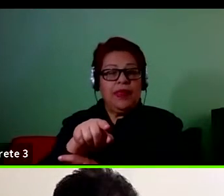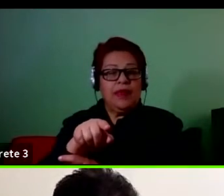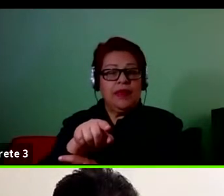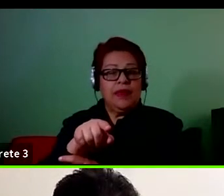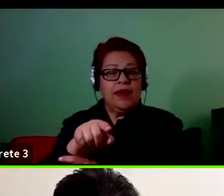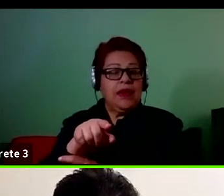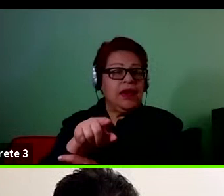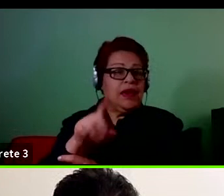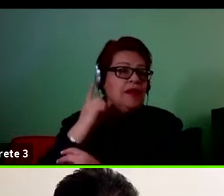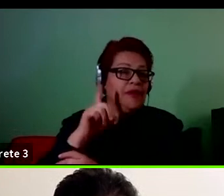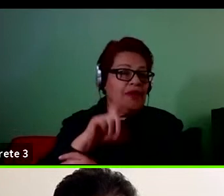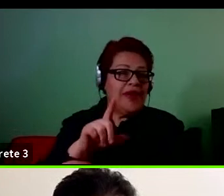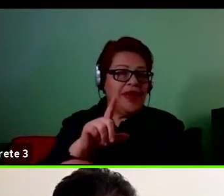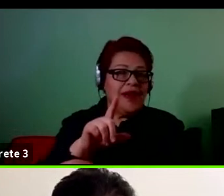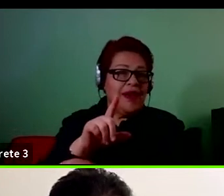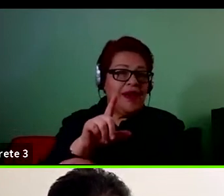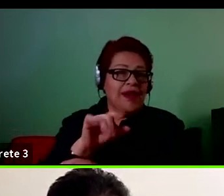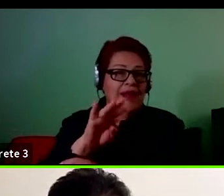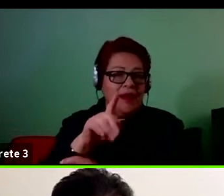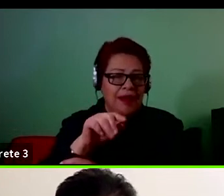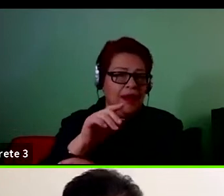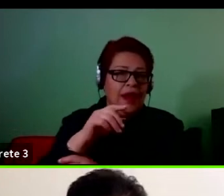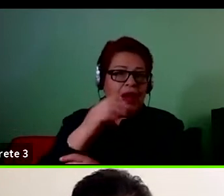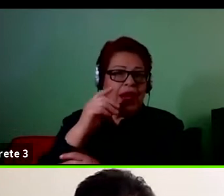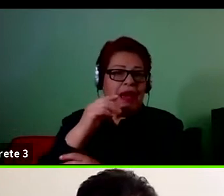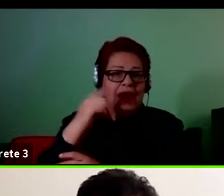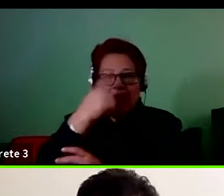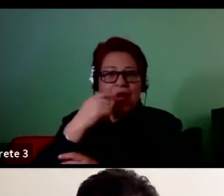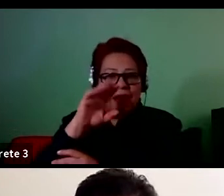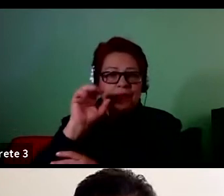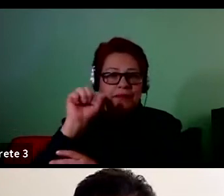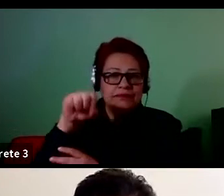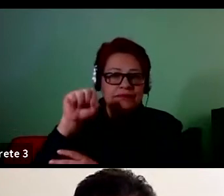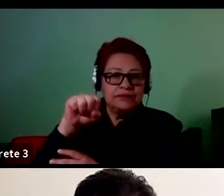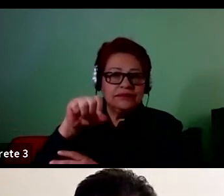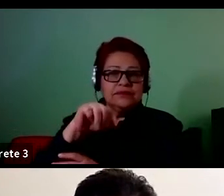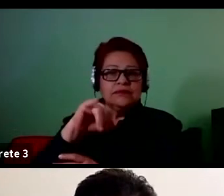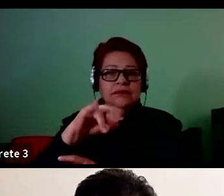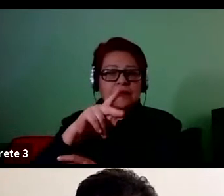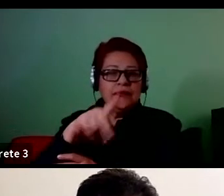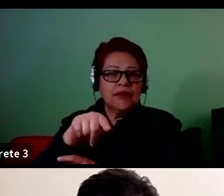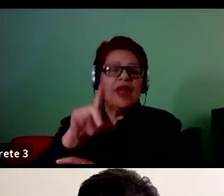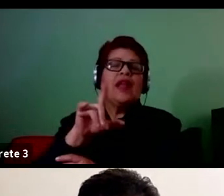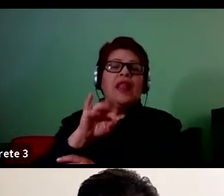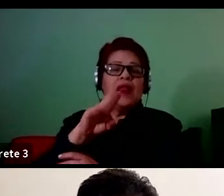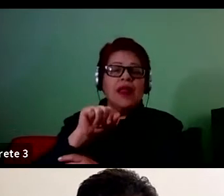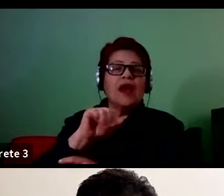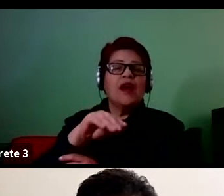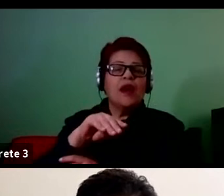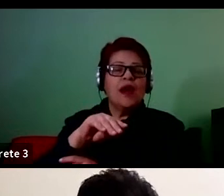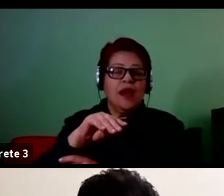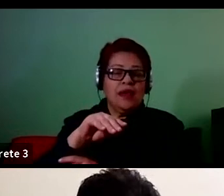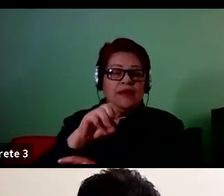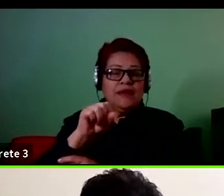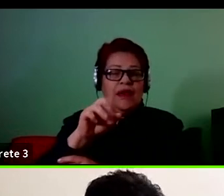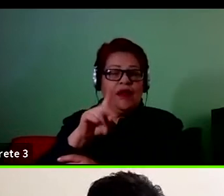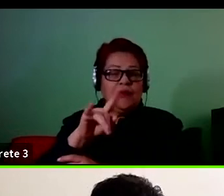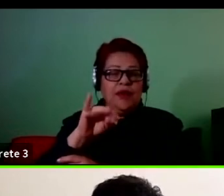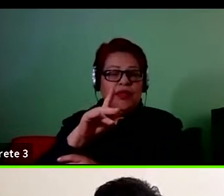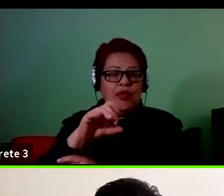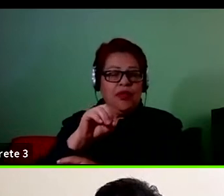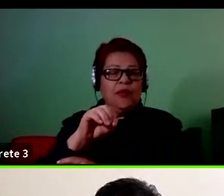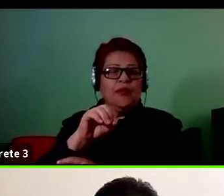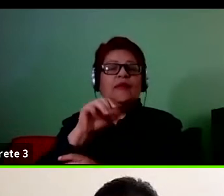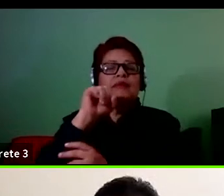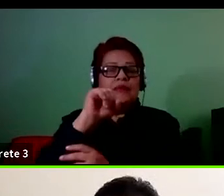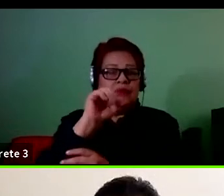Diputada Lilia, se dio su aceptación, pero creo que no tiene el micrófono abierto. Lilia si María Sarmiento Gómez, a favor. Gracias,